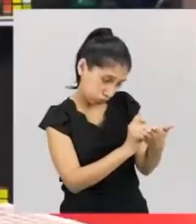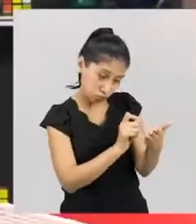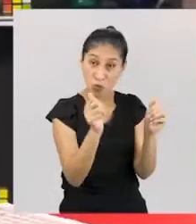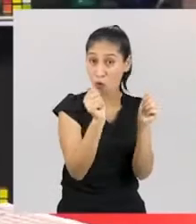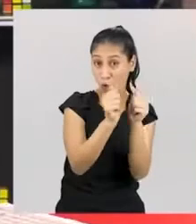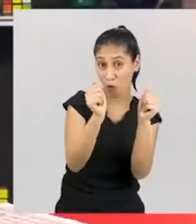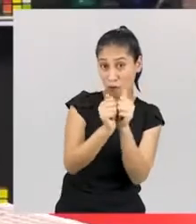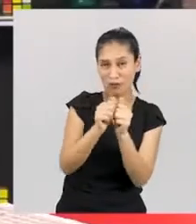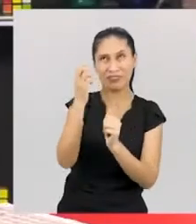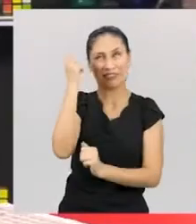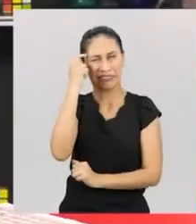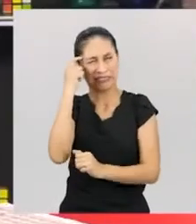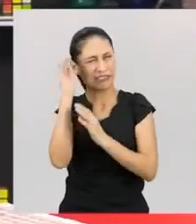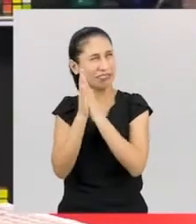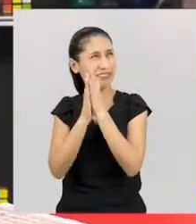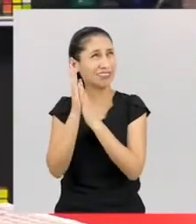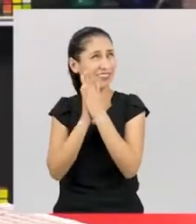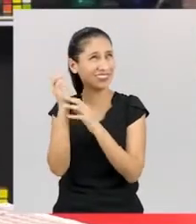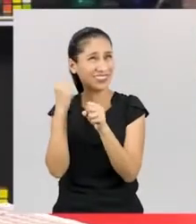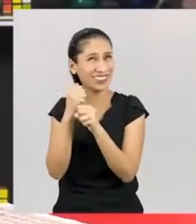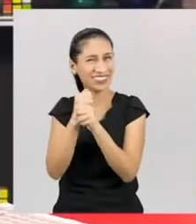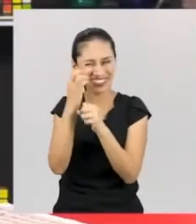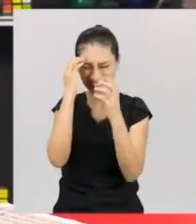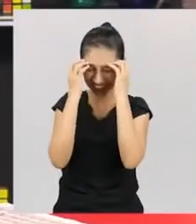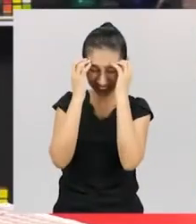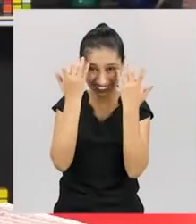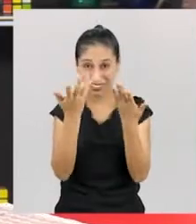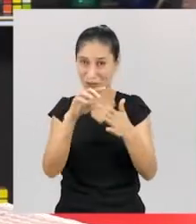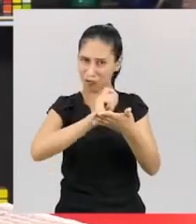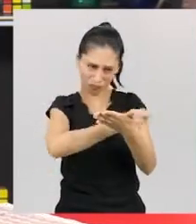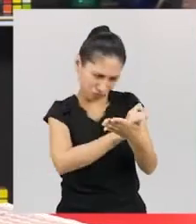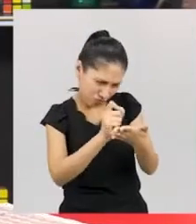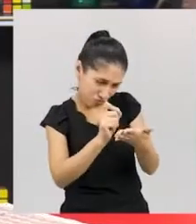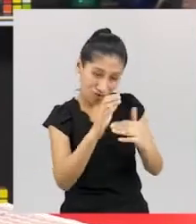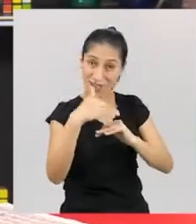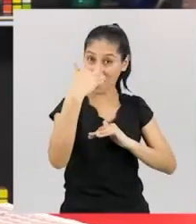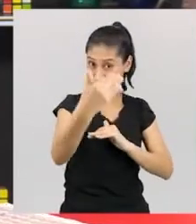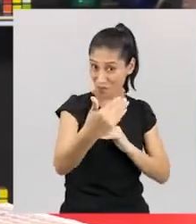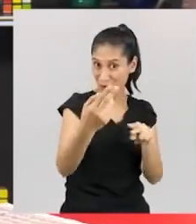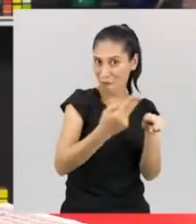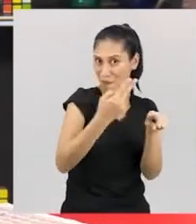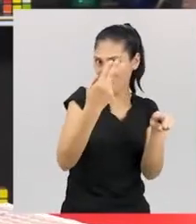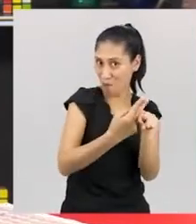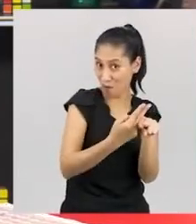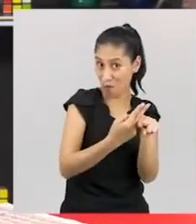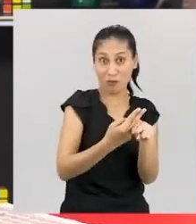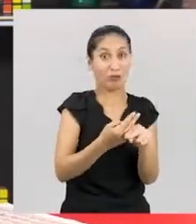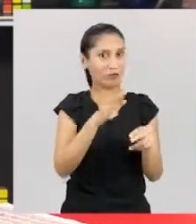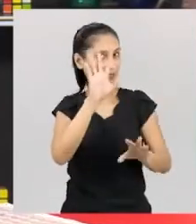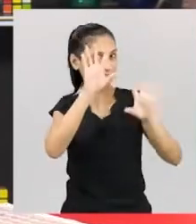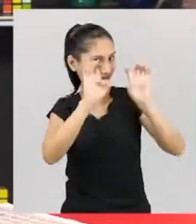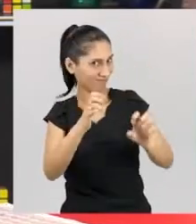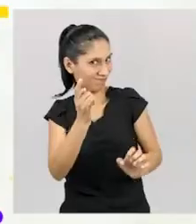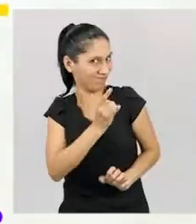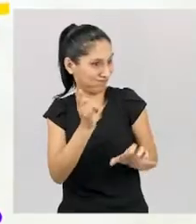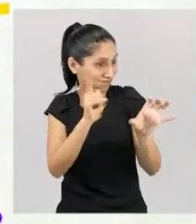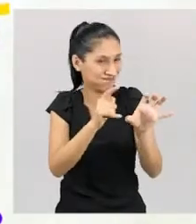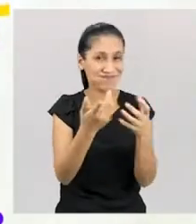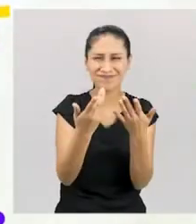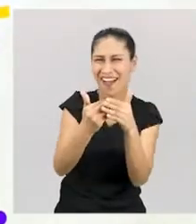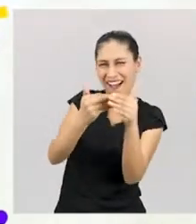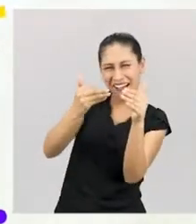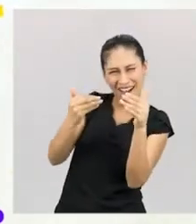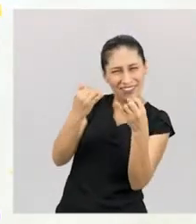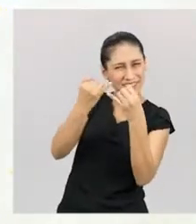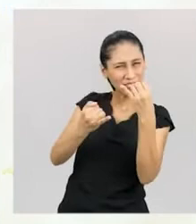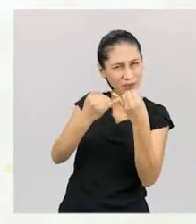matemáticos. Rompiéndonos el coco para encontrar la solución y preparándonos para enfrentar cualquier tipo de examen. Antes